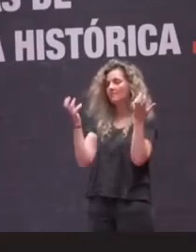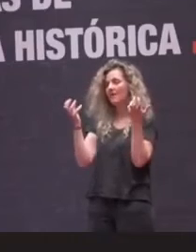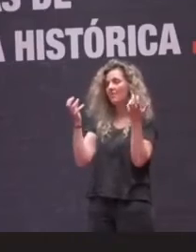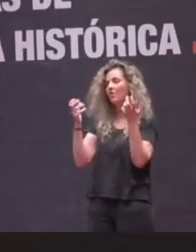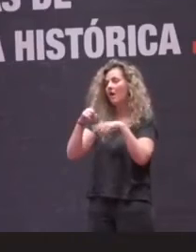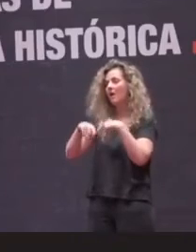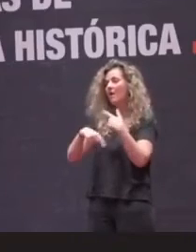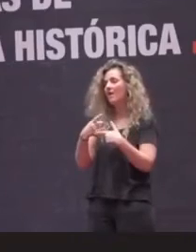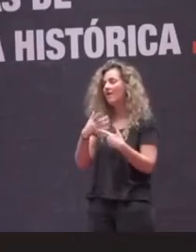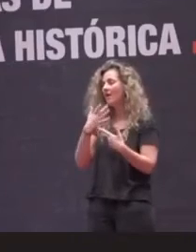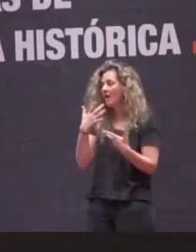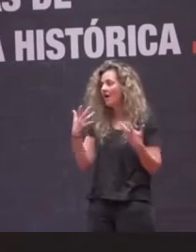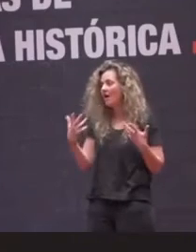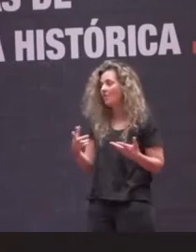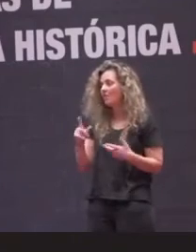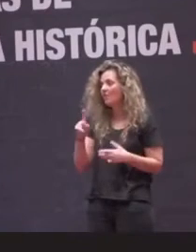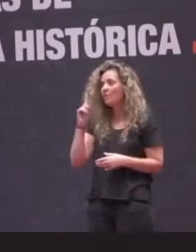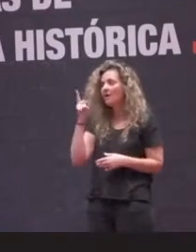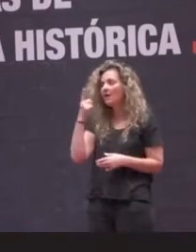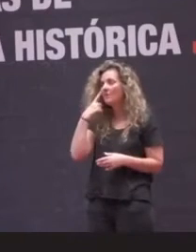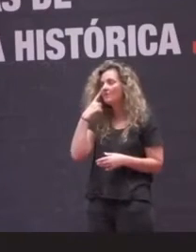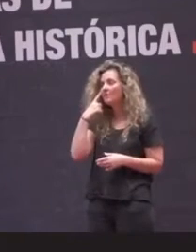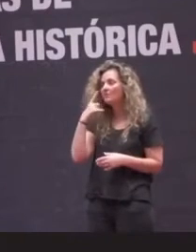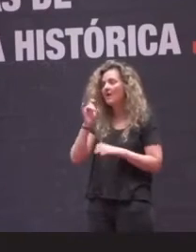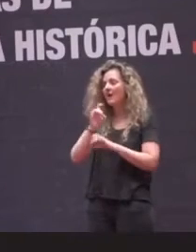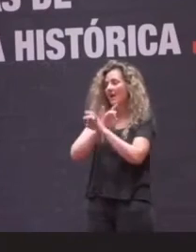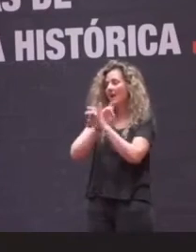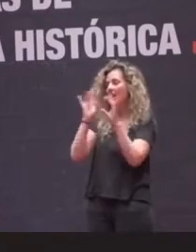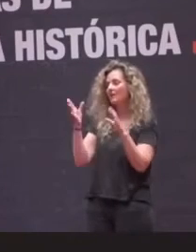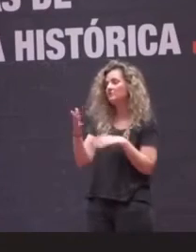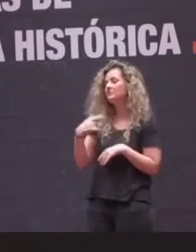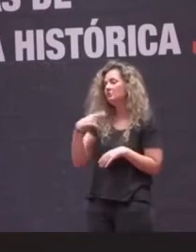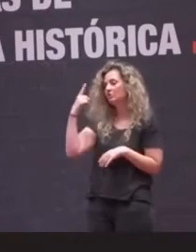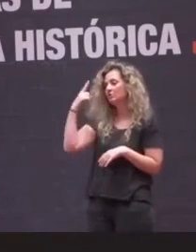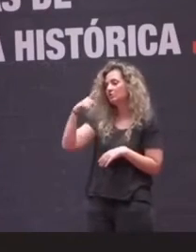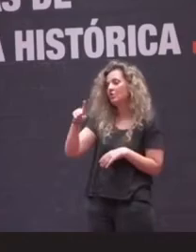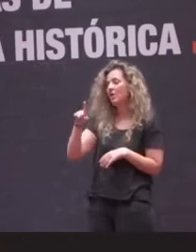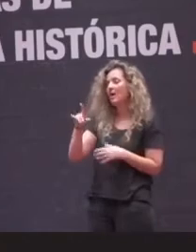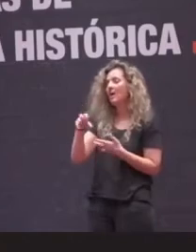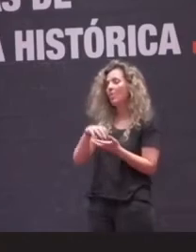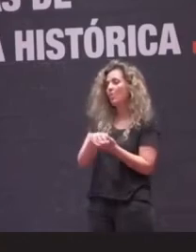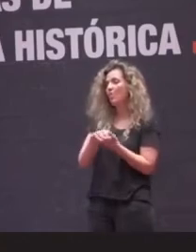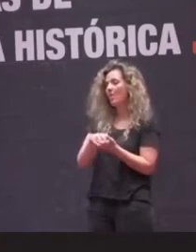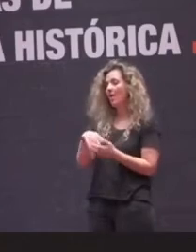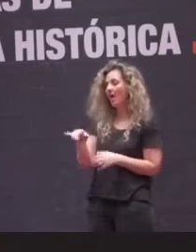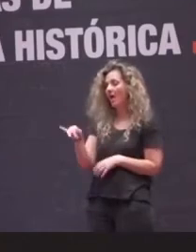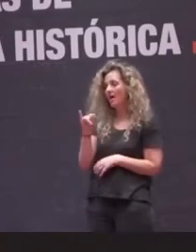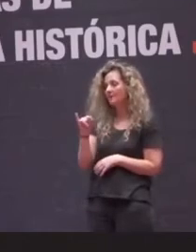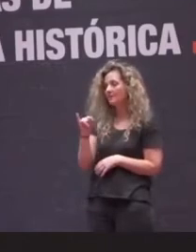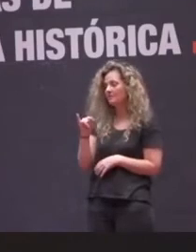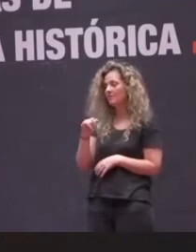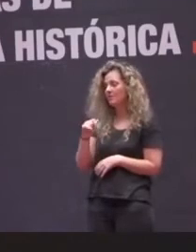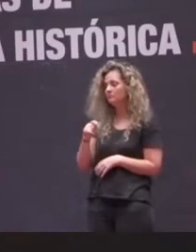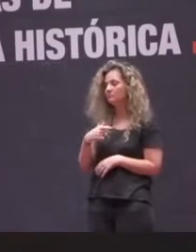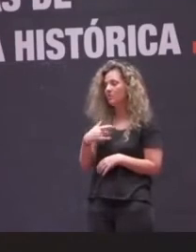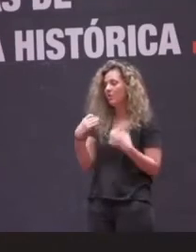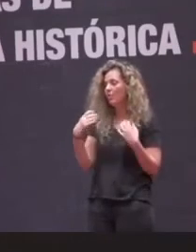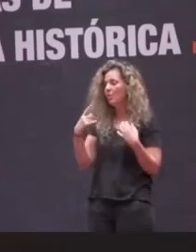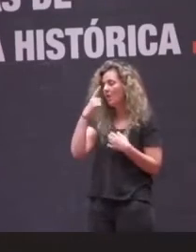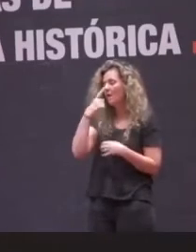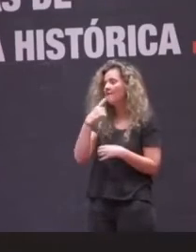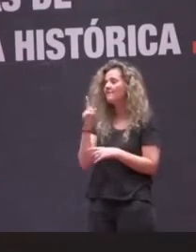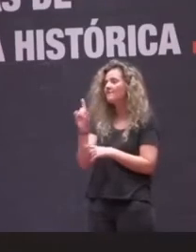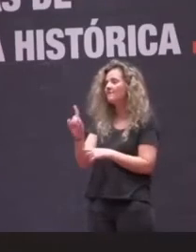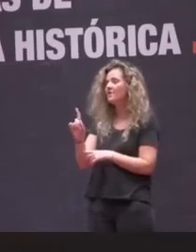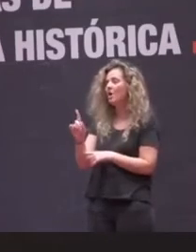Neste momento non atopo unha razón moi clara. Sei que hai dúbidas porque a execución provisional, inda que se é unha figura normal,